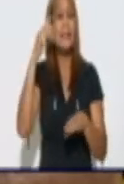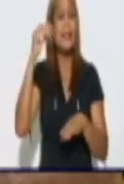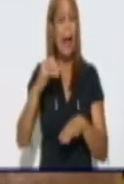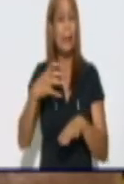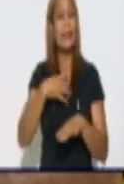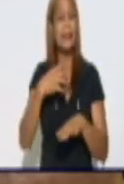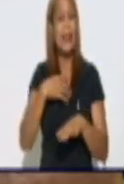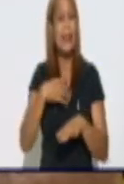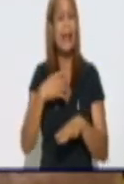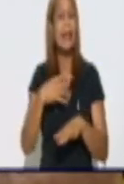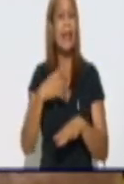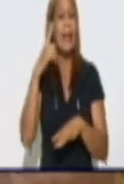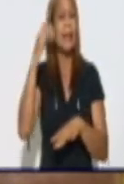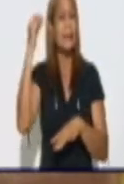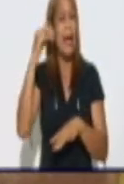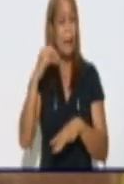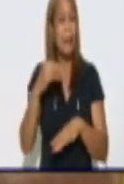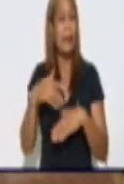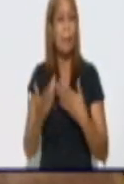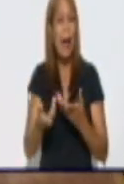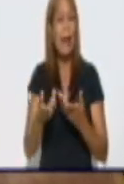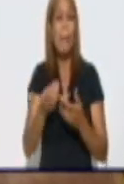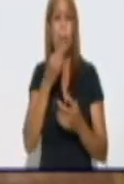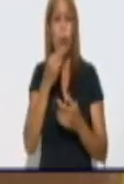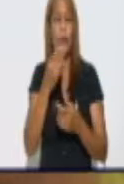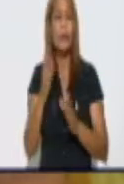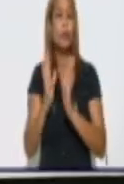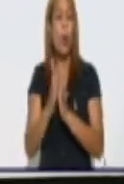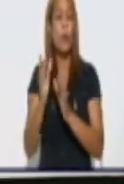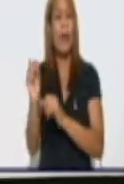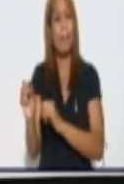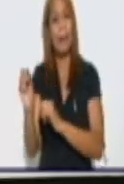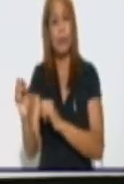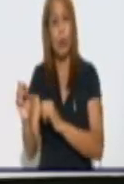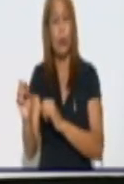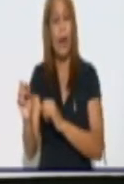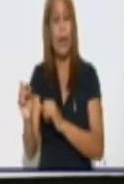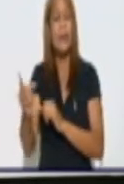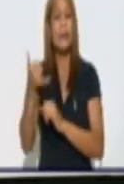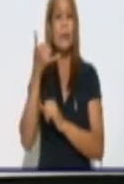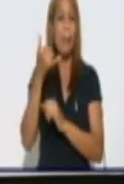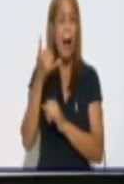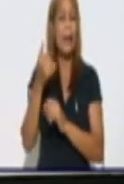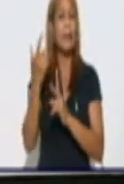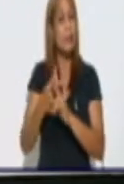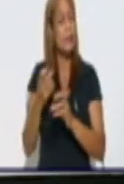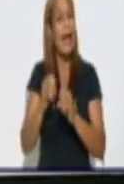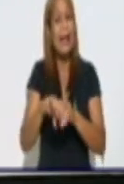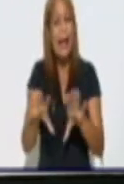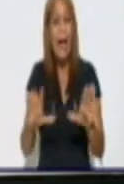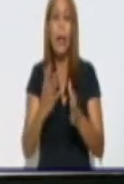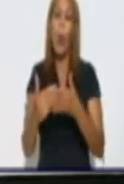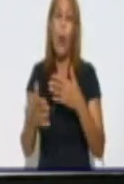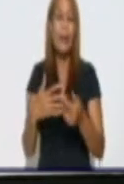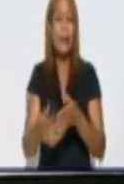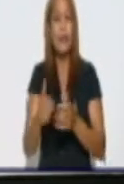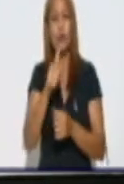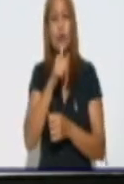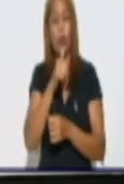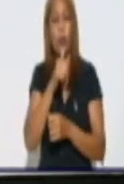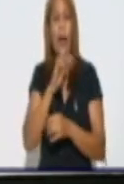que la población pueda interactuar, acudir a nuestras oficinas comerciales y de allí aclarar cualquier duda, están capacitados para eso.